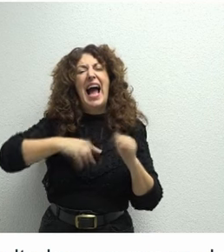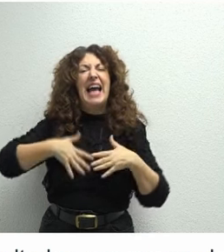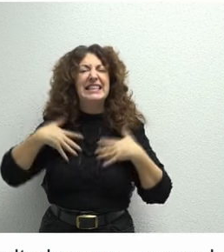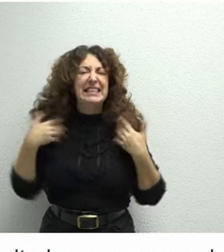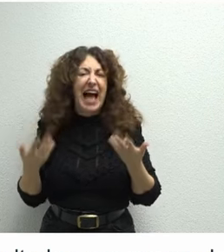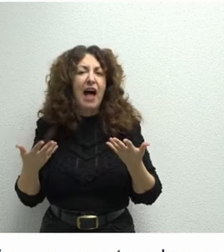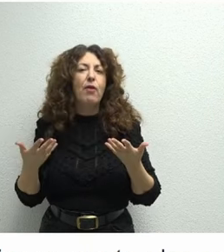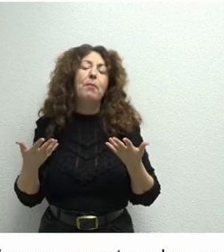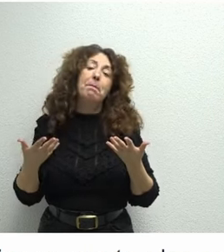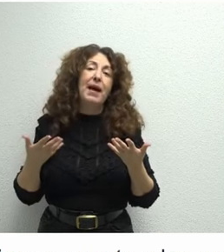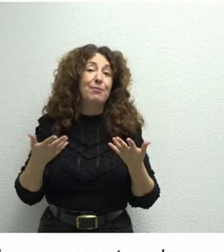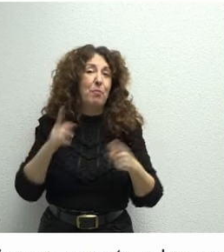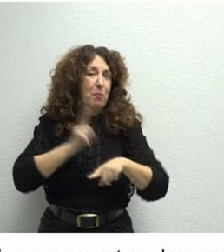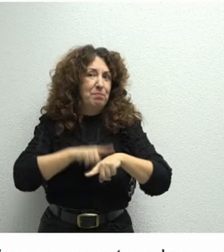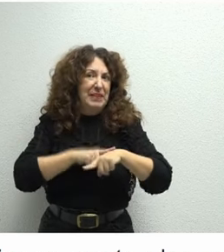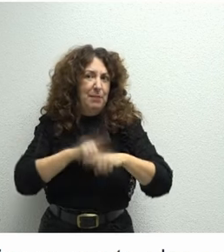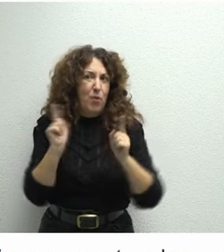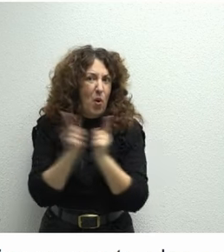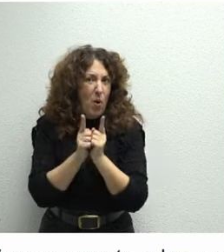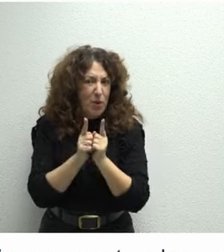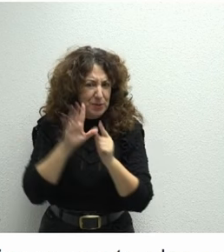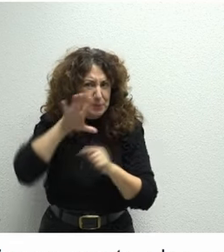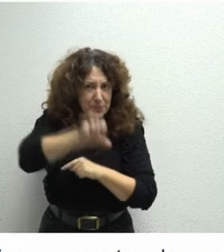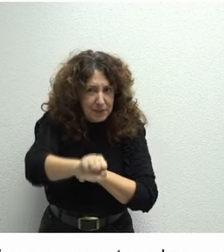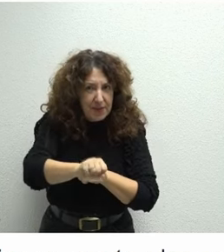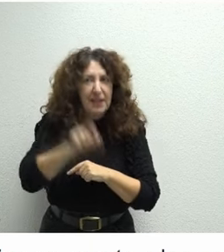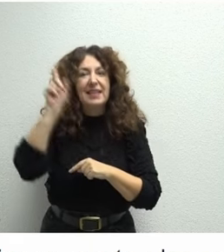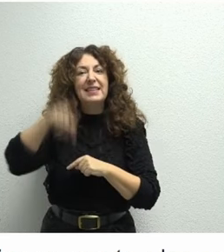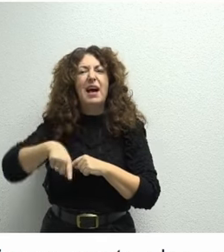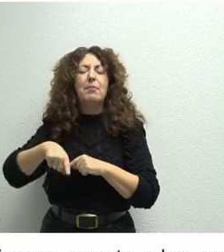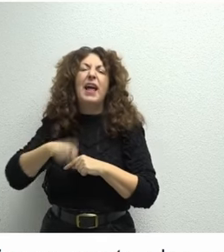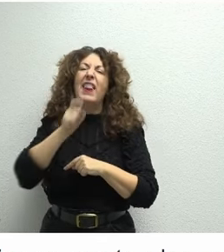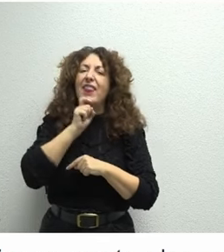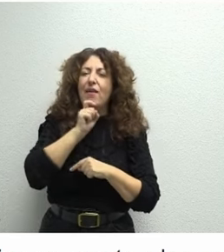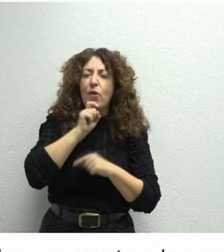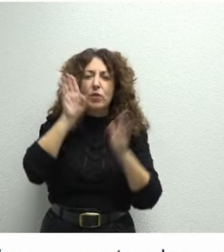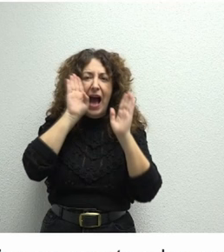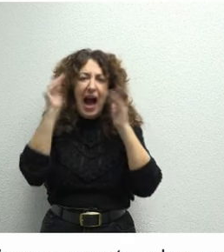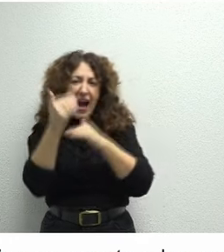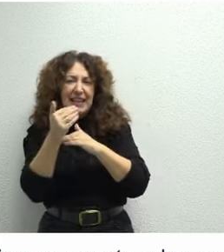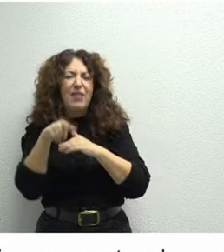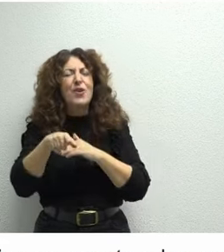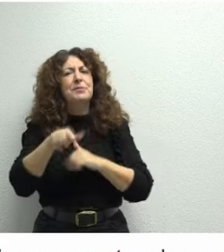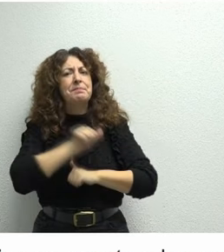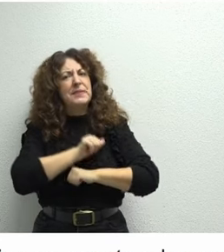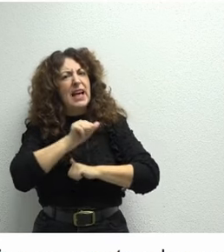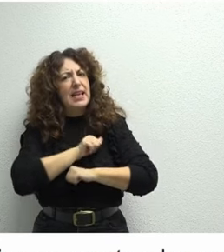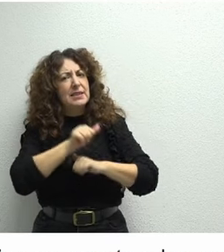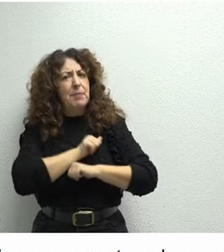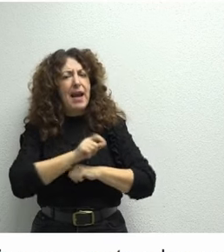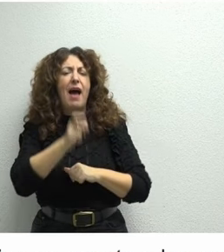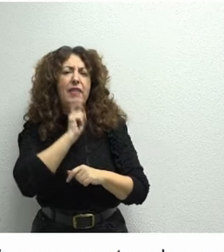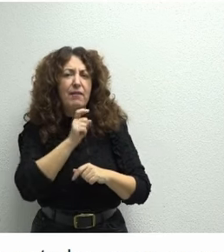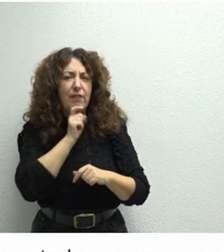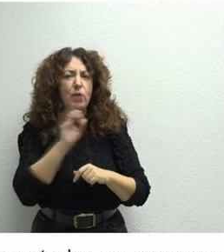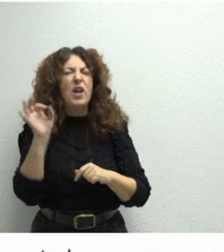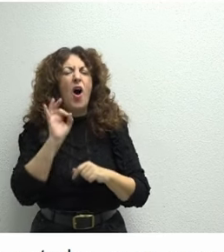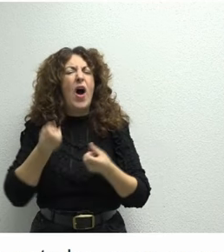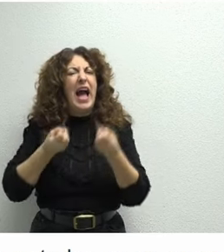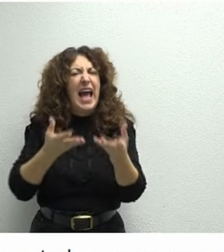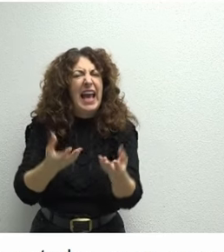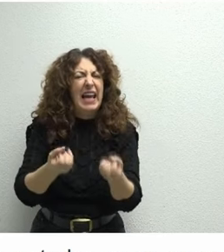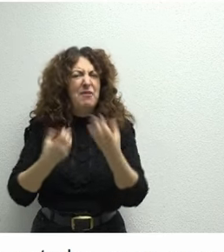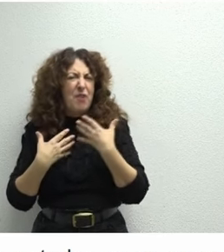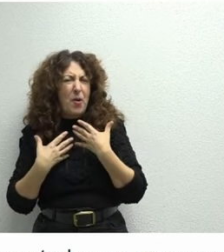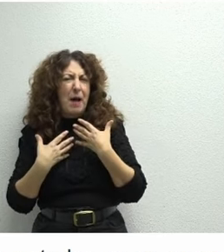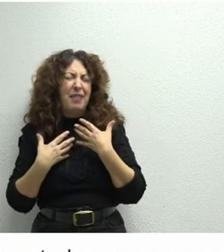tiempo en cuanto a las dificultades de las atenciones las esperas bueno en cuanto a la dinámica de información que a veces Bueno pues